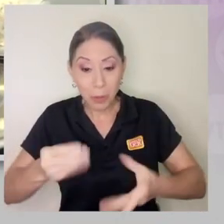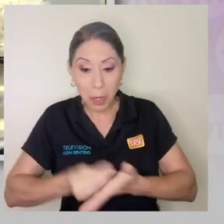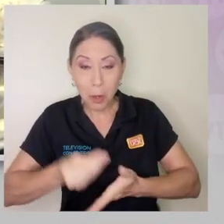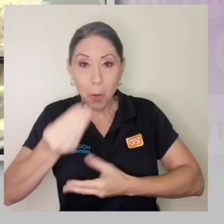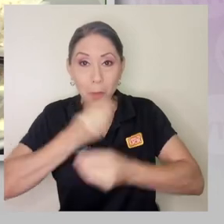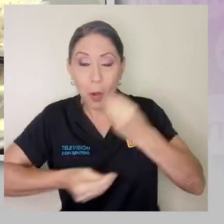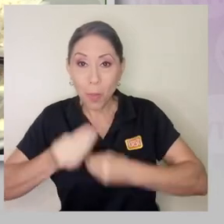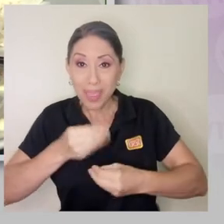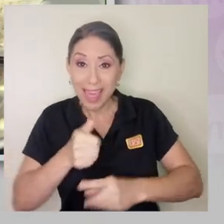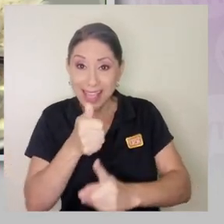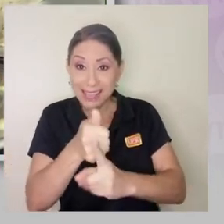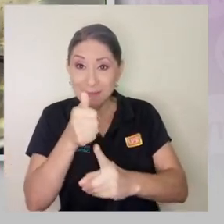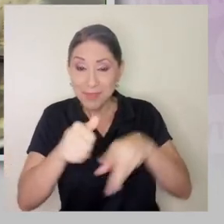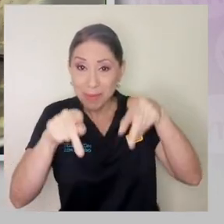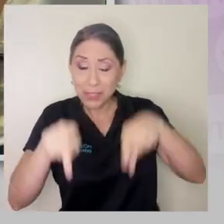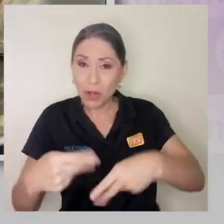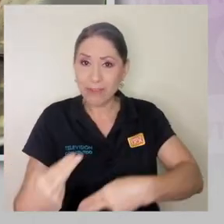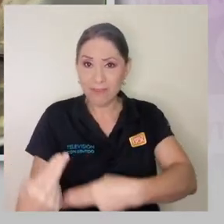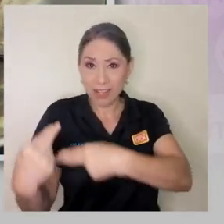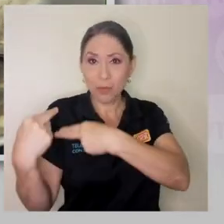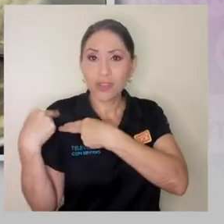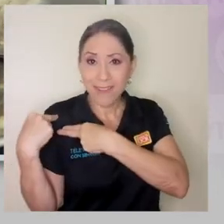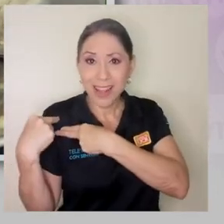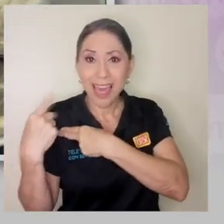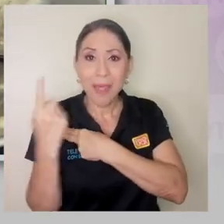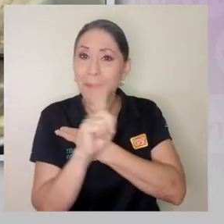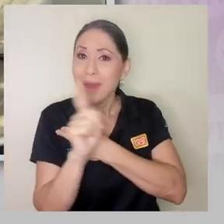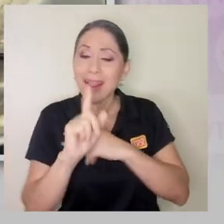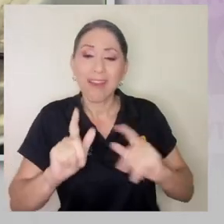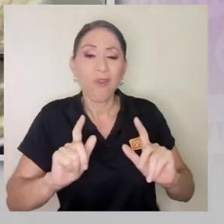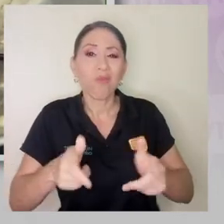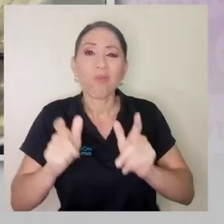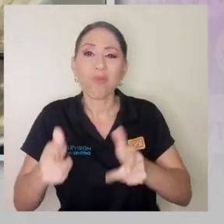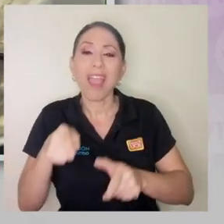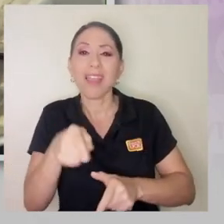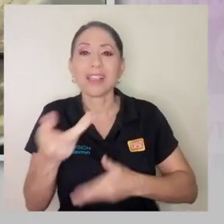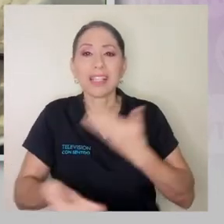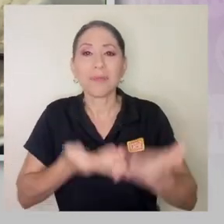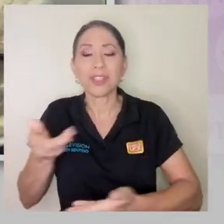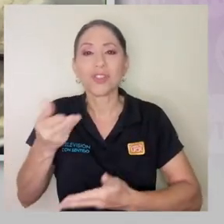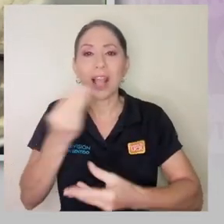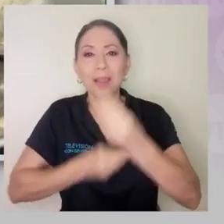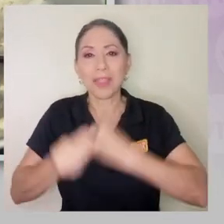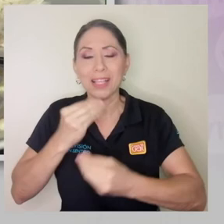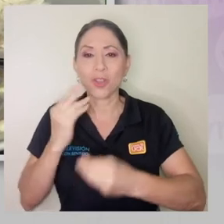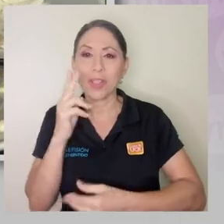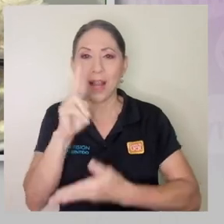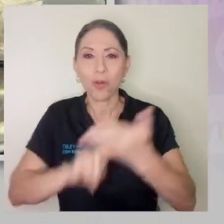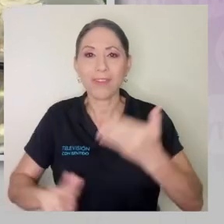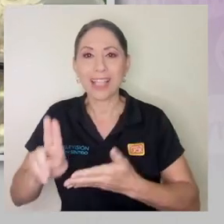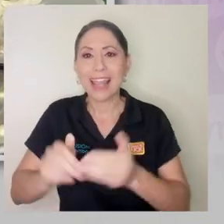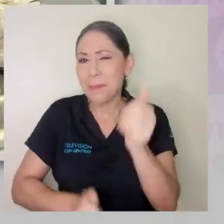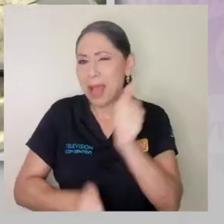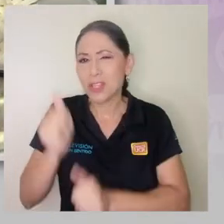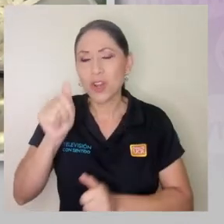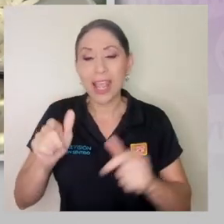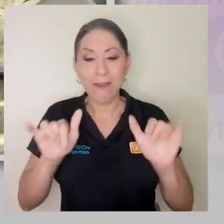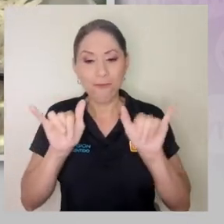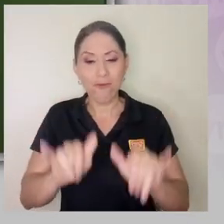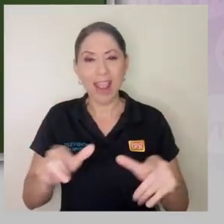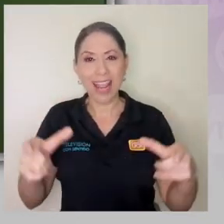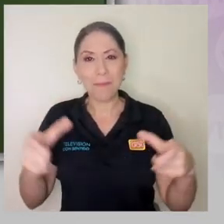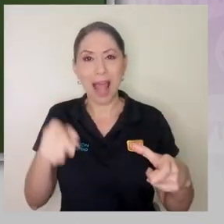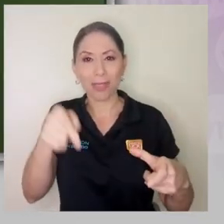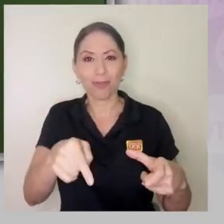súper importante en este desperdicio que se está generando en los servicios de alimentación de la universidad, porque la mayoría fue en